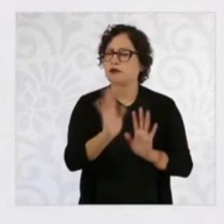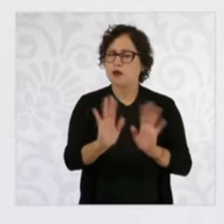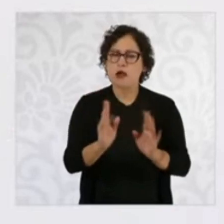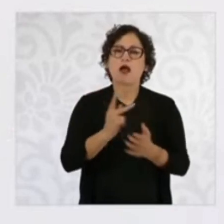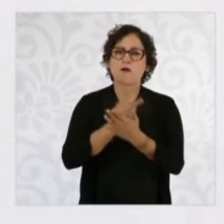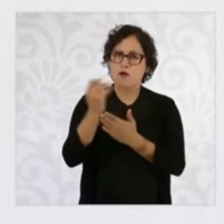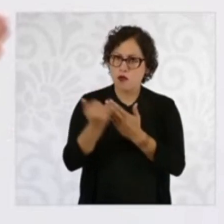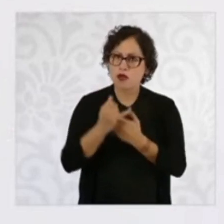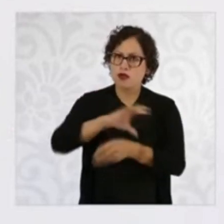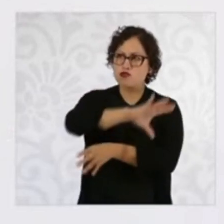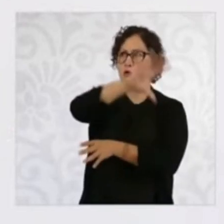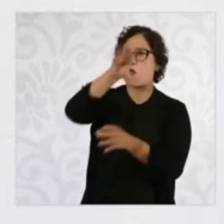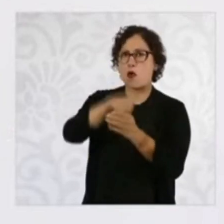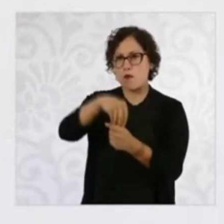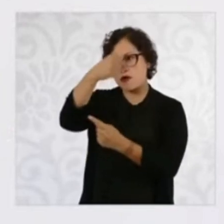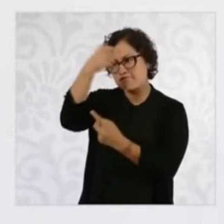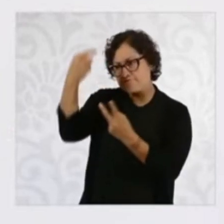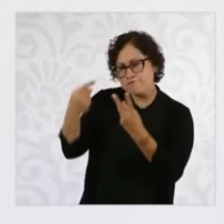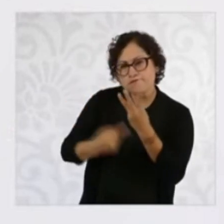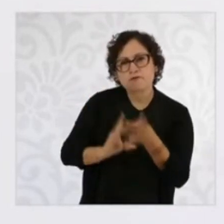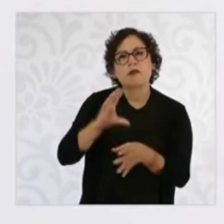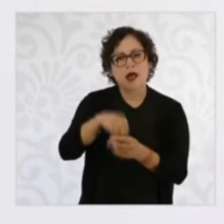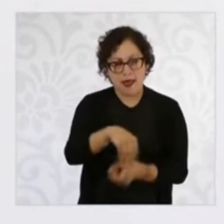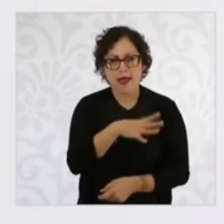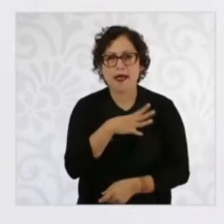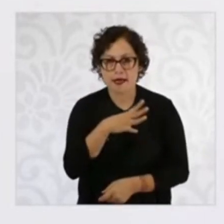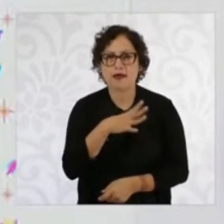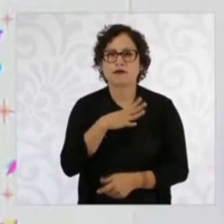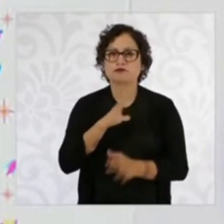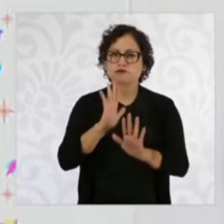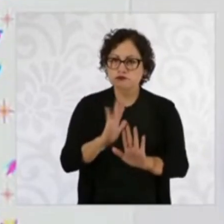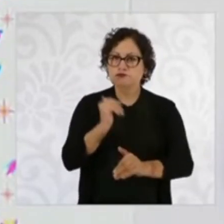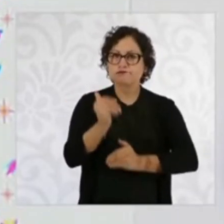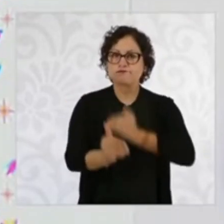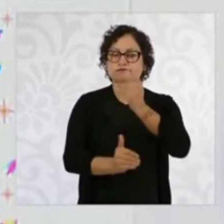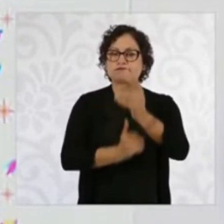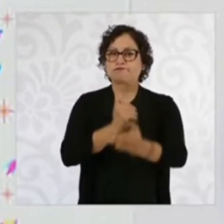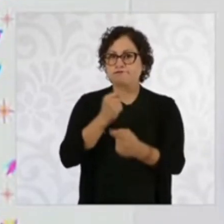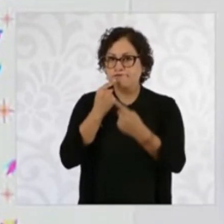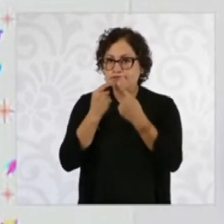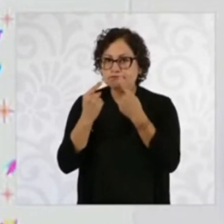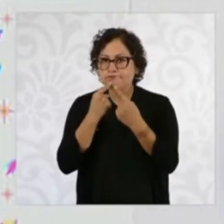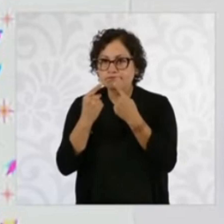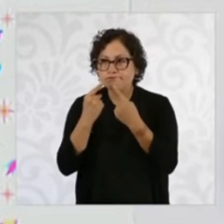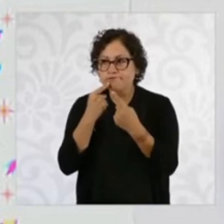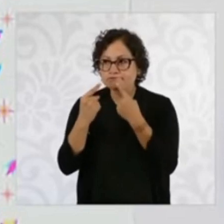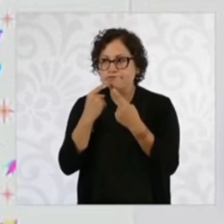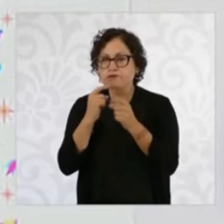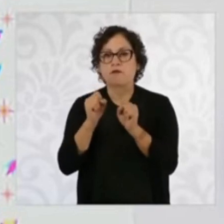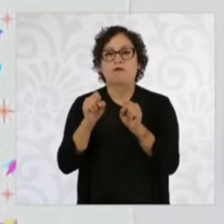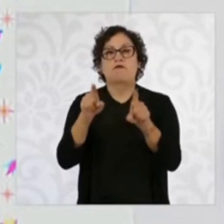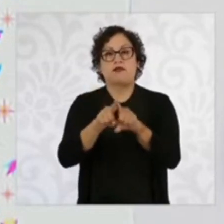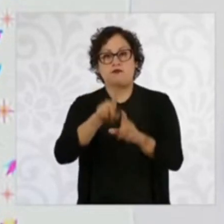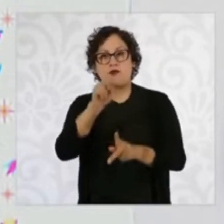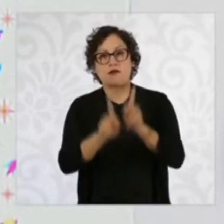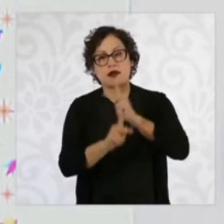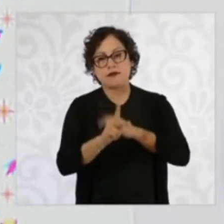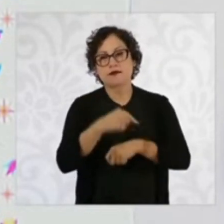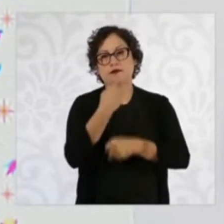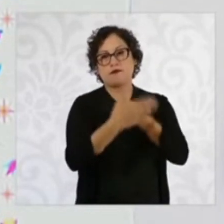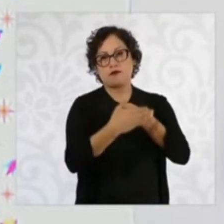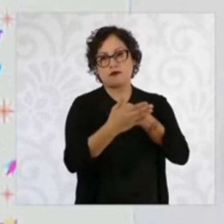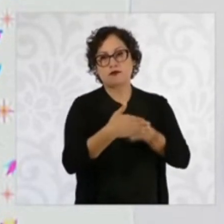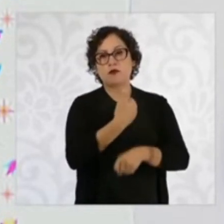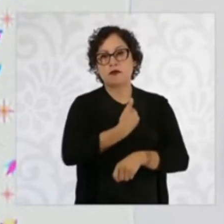dando los resultados y establecer pues la comunicación con el presidente electo Donald Trump para poder pues avanzar en